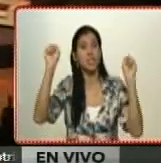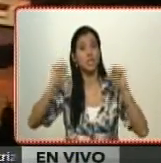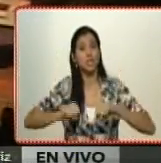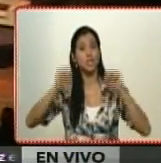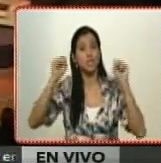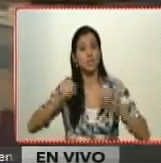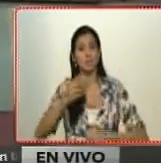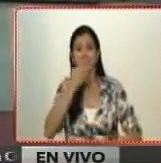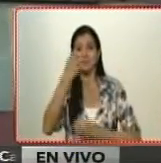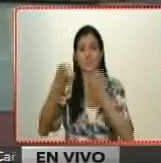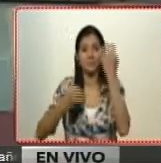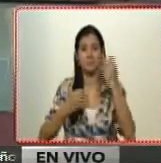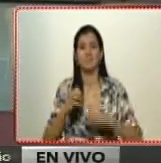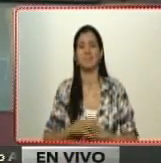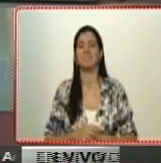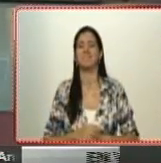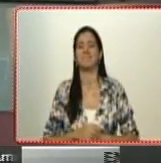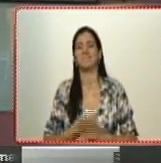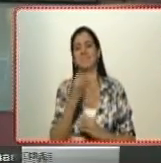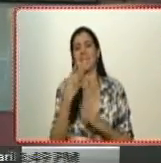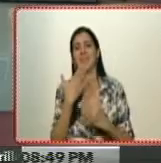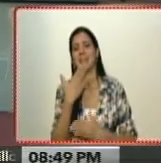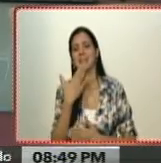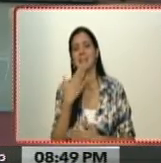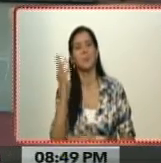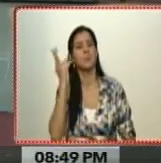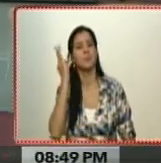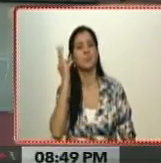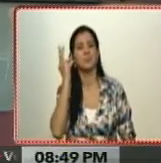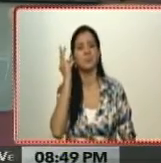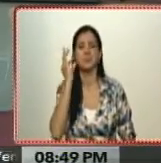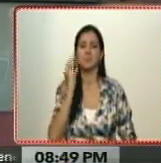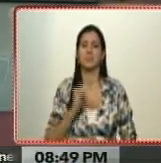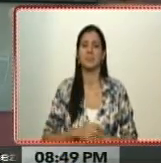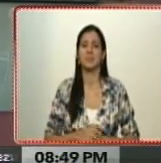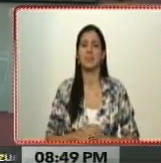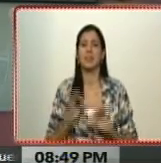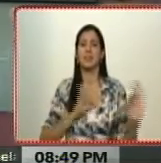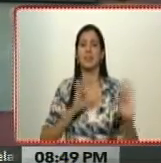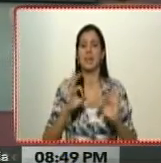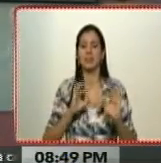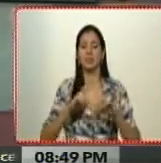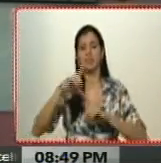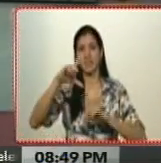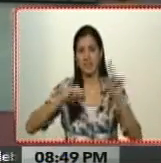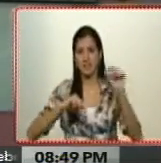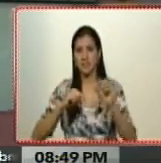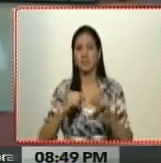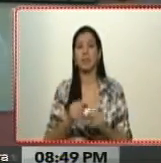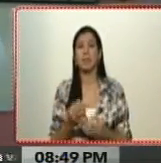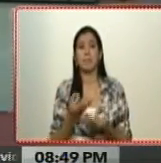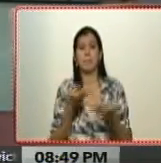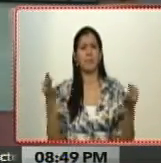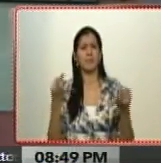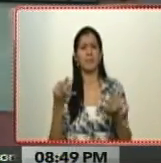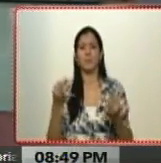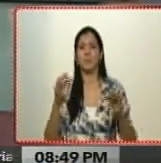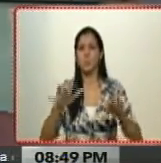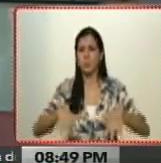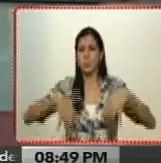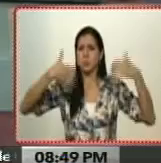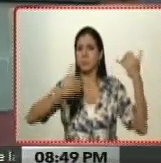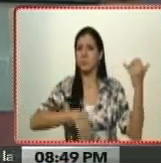A cantar la otra mitad que falta. Bien, agradecemos a nuestra compañera Adriana La Roca del Teatro Teresa Carreño en este majestuoso concierto